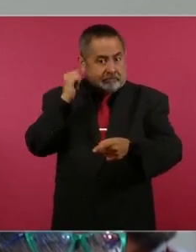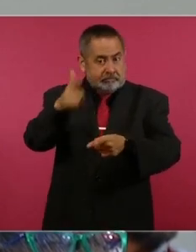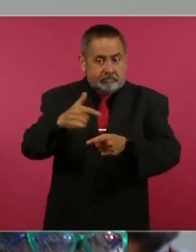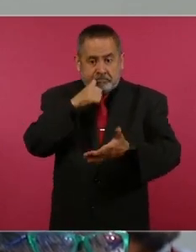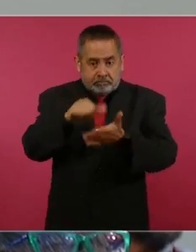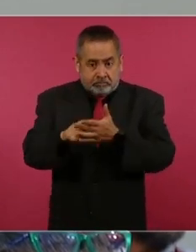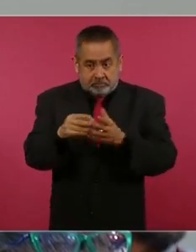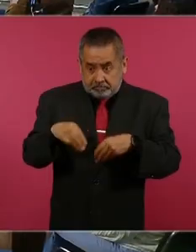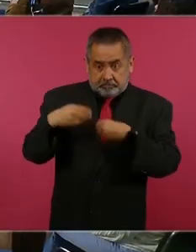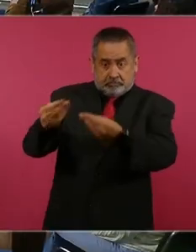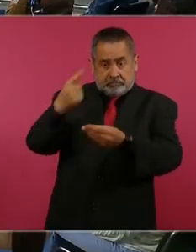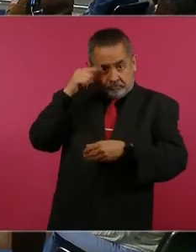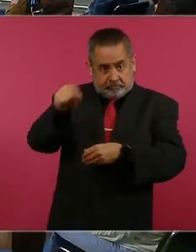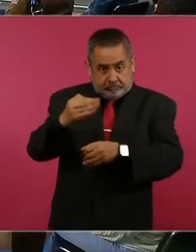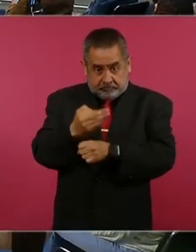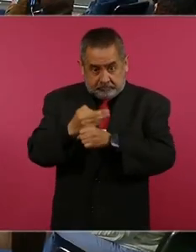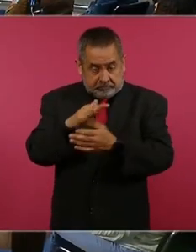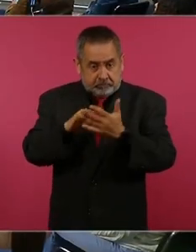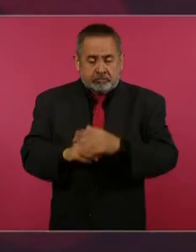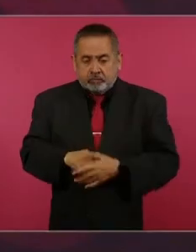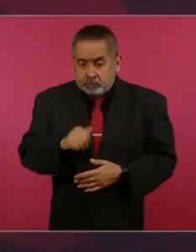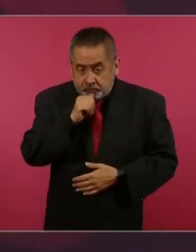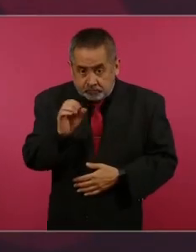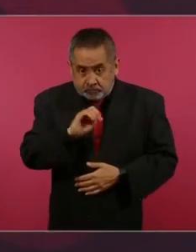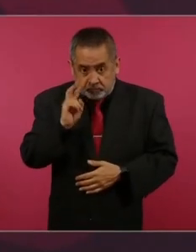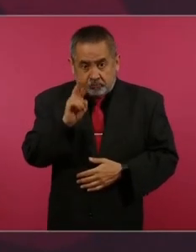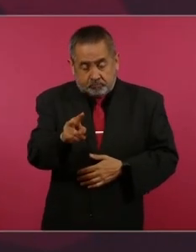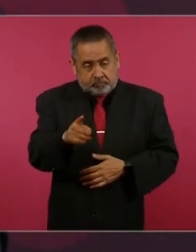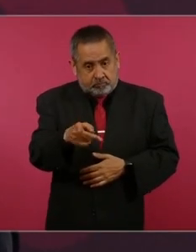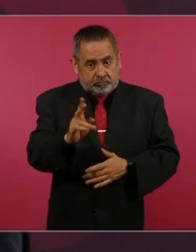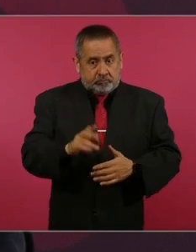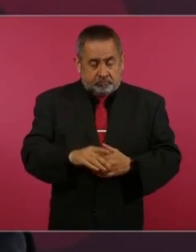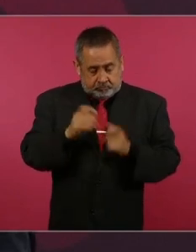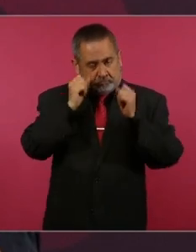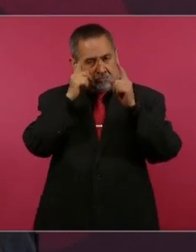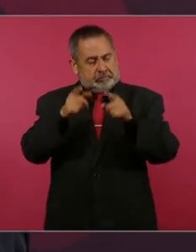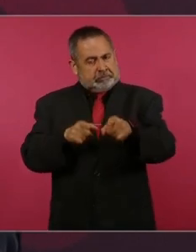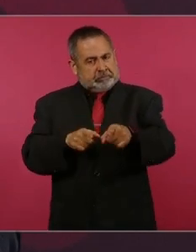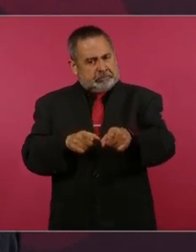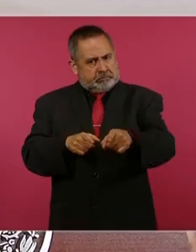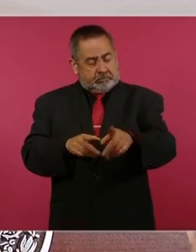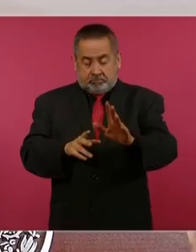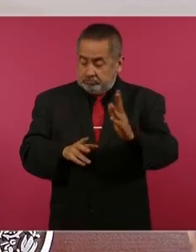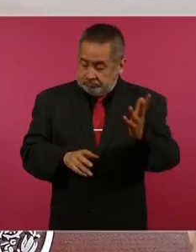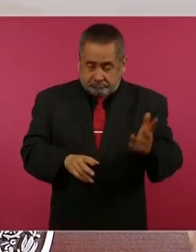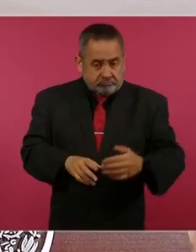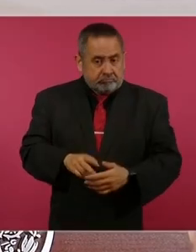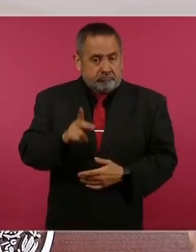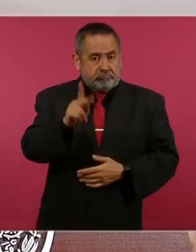¿Le han entregado esta carta que está enviando usted? No, por eso me llamó la atención. Pero